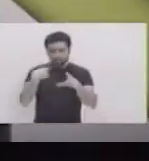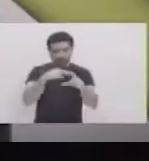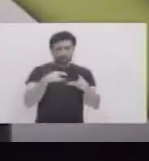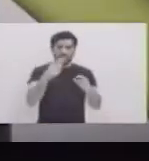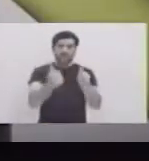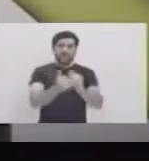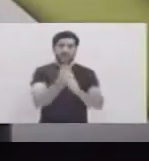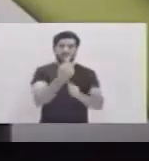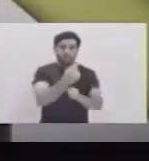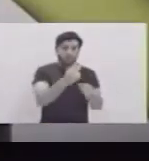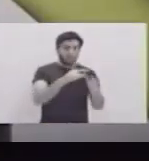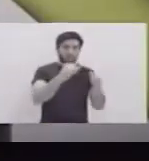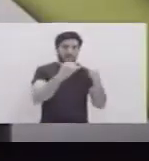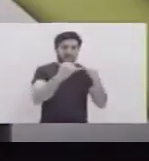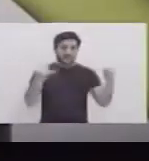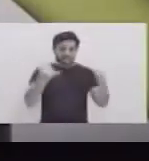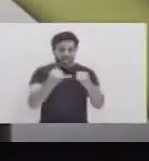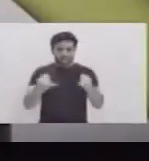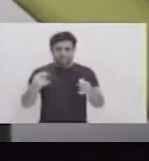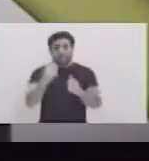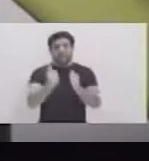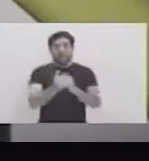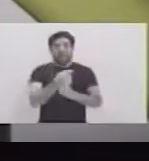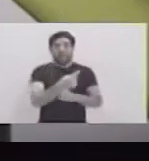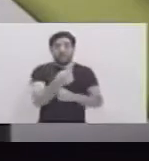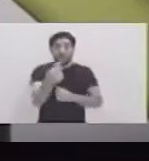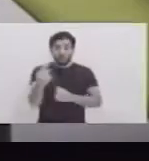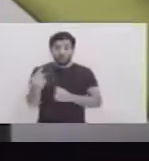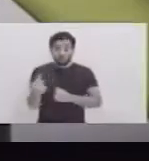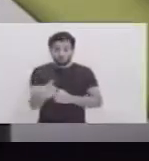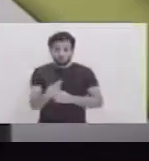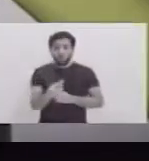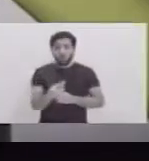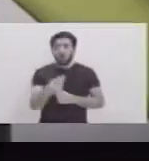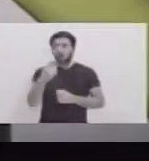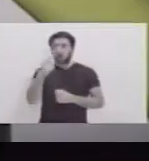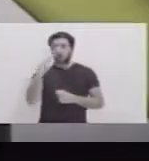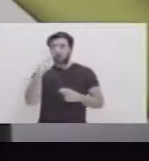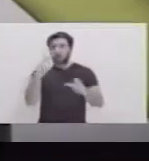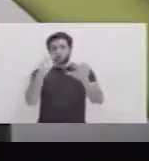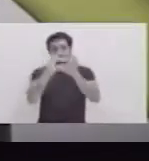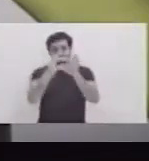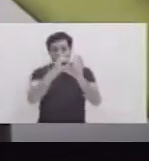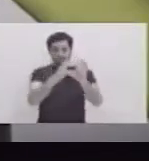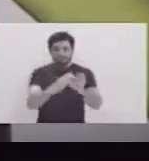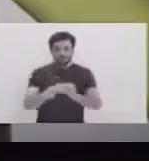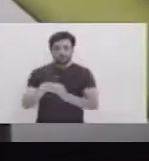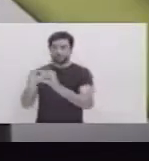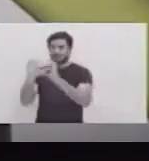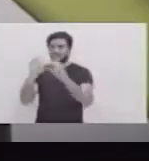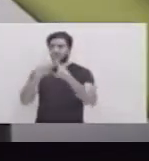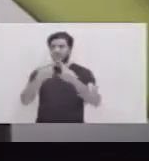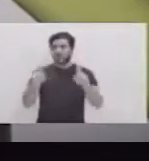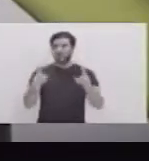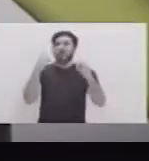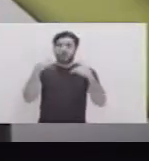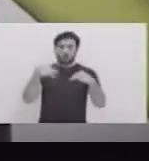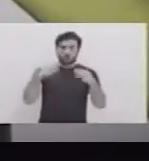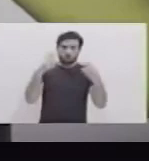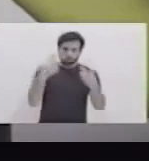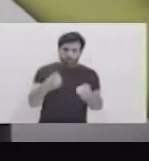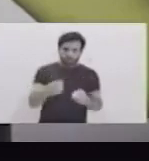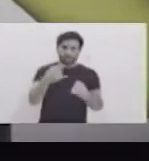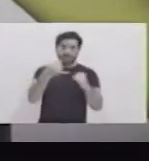hasta terminar con la última línea que trazamos. De la misma manera vamos a hacer en forma